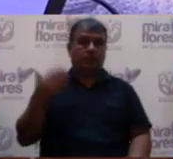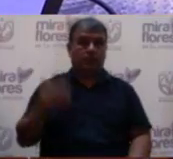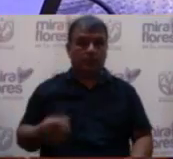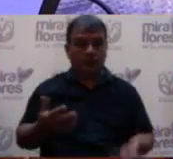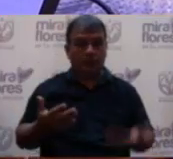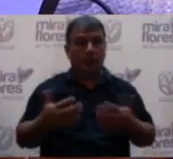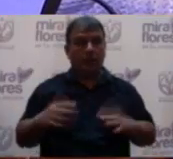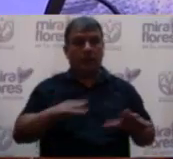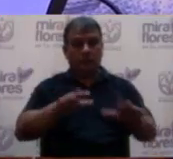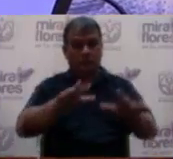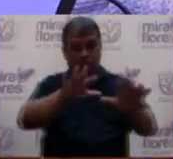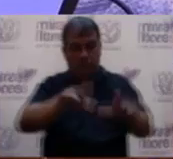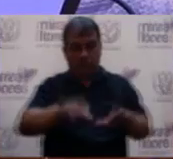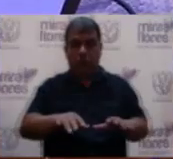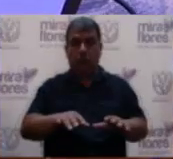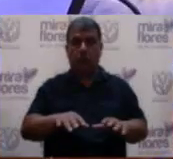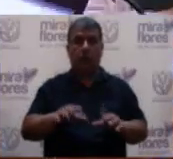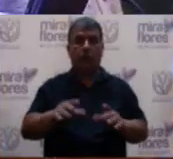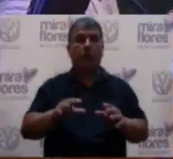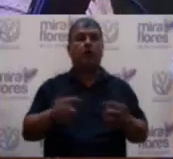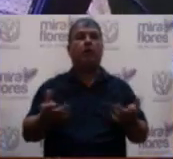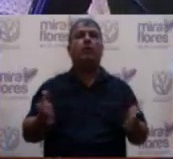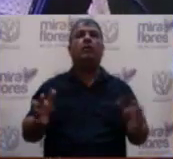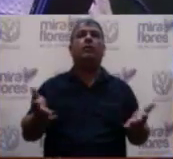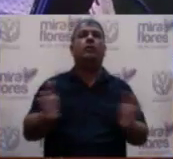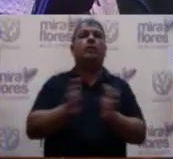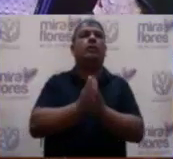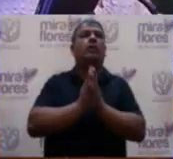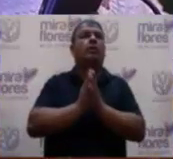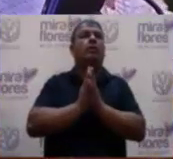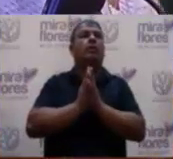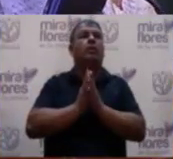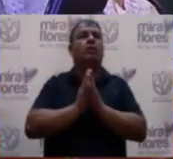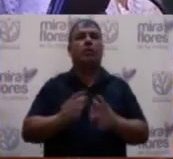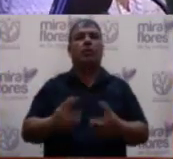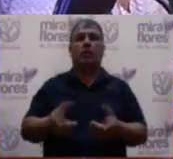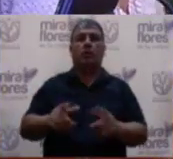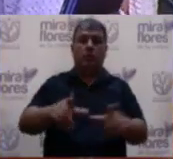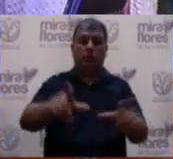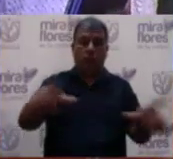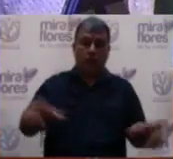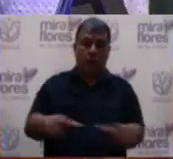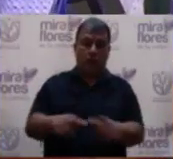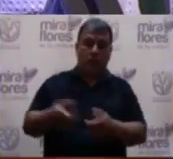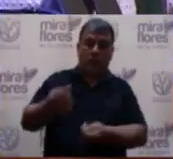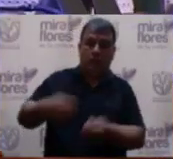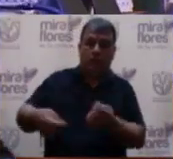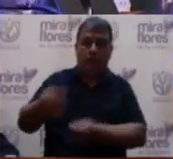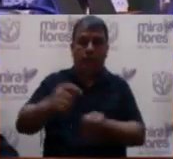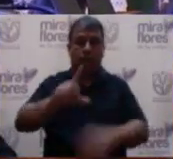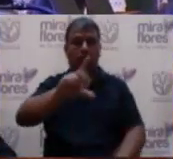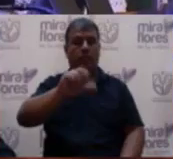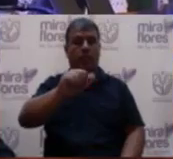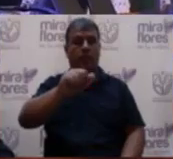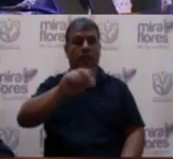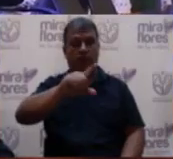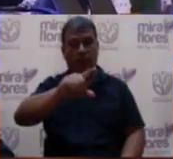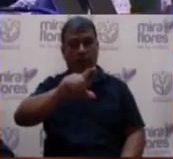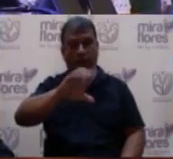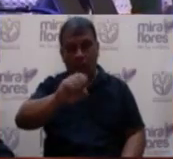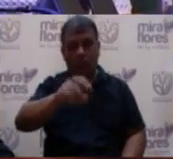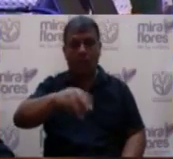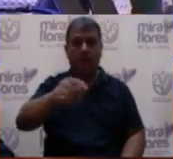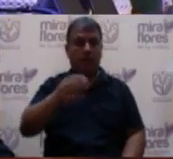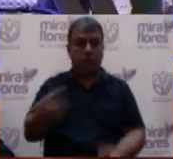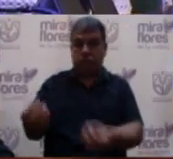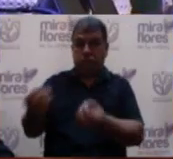pedí una información referente a los establecimientos comerciales del Arcomar y hasta el día de hoy no se me ha hecho llegar y no se ha